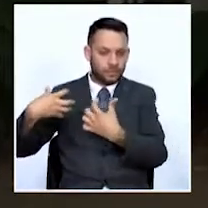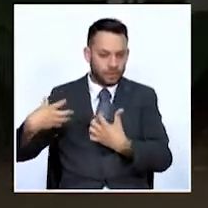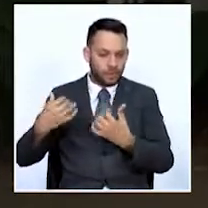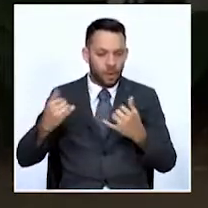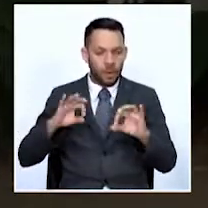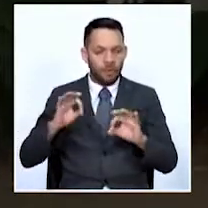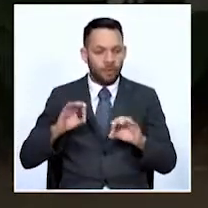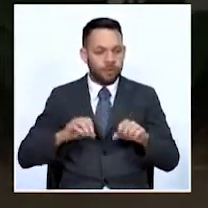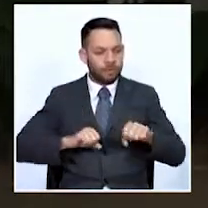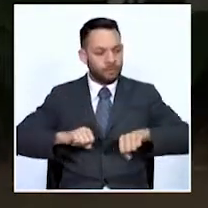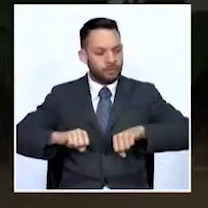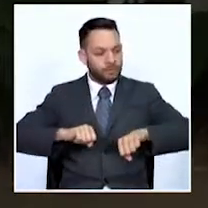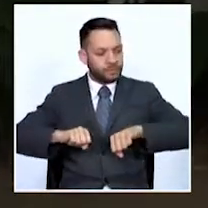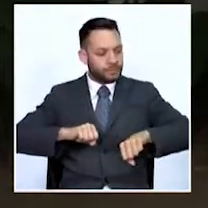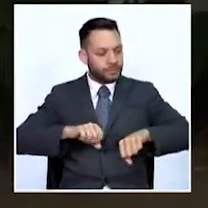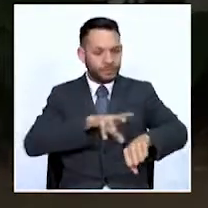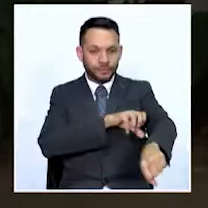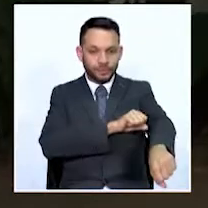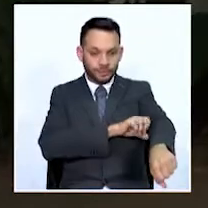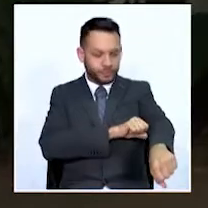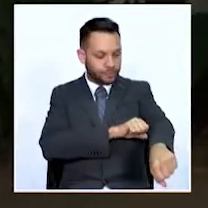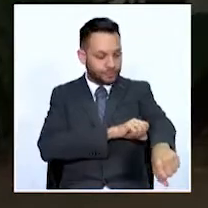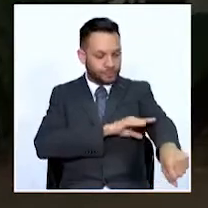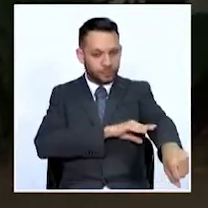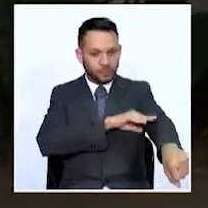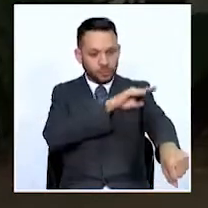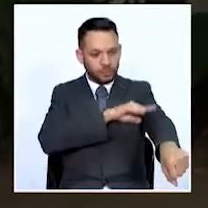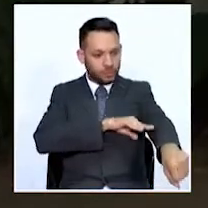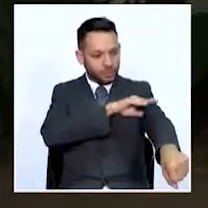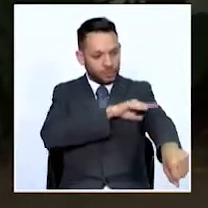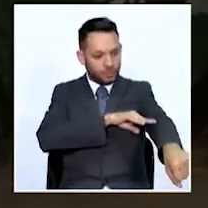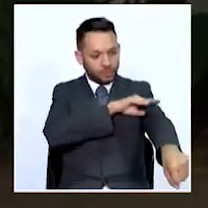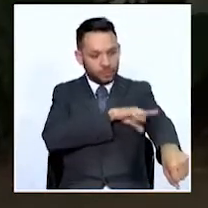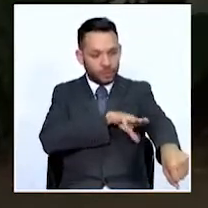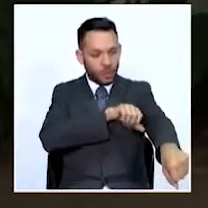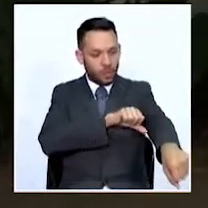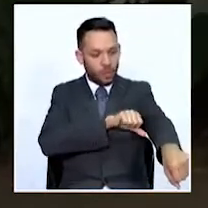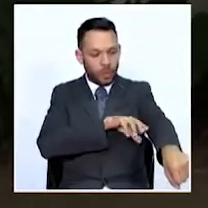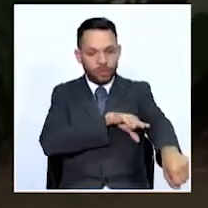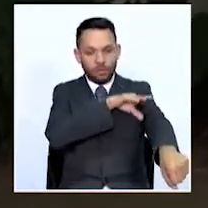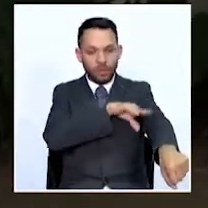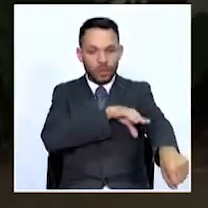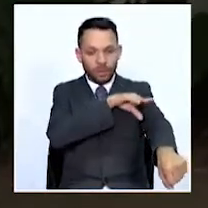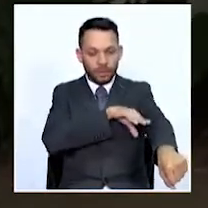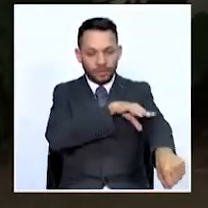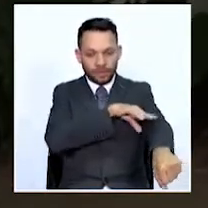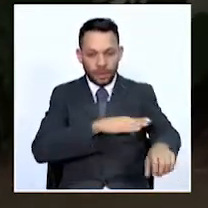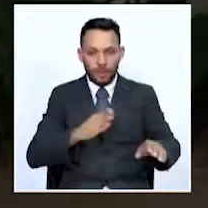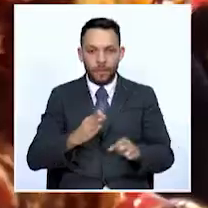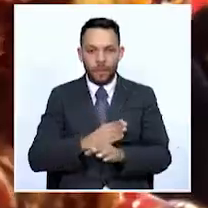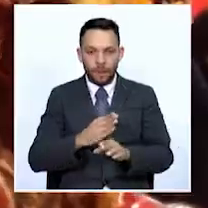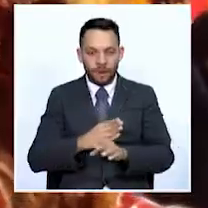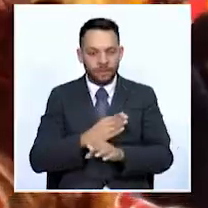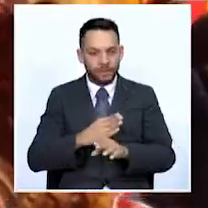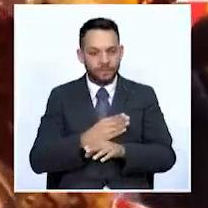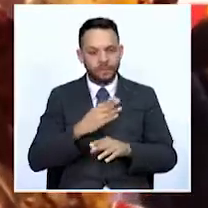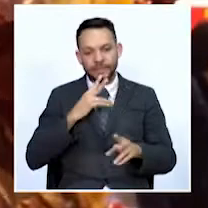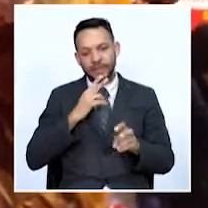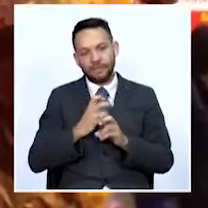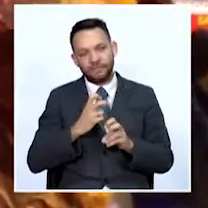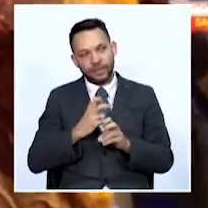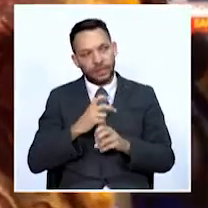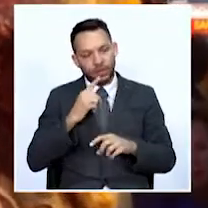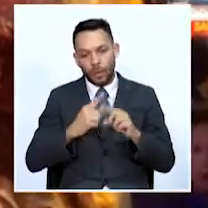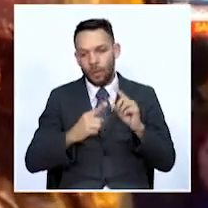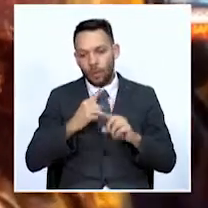hipertensión, artritis, artrosis, lupus, fibromialgia y problemas de fiebre reumática no pueden